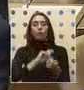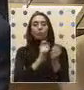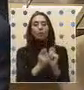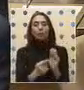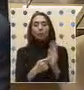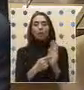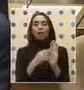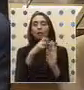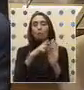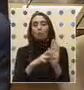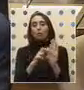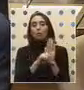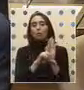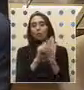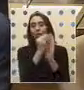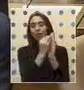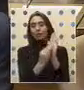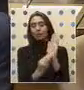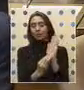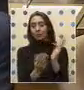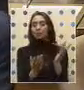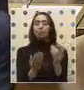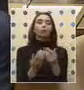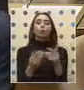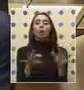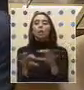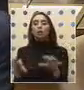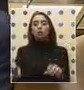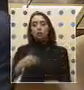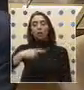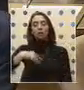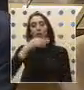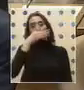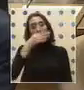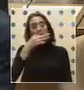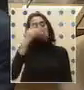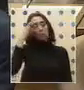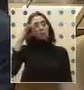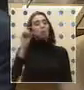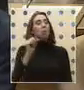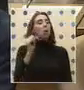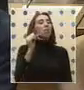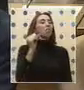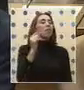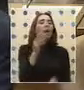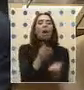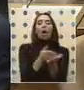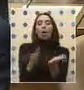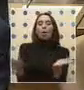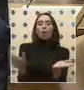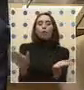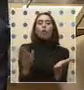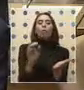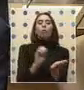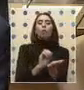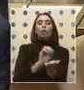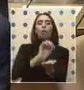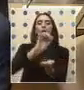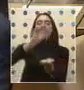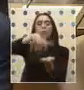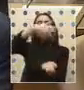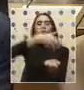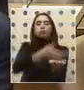este proyecto de ley. Tengo muy claro que cualquiera de las cosas que nosotros digamos puede ser obviada y retroexcavada o aplanada,